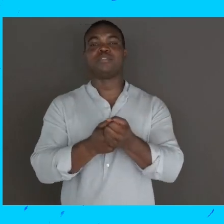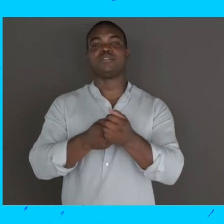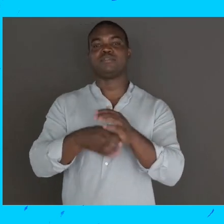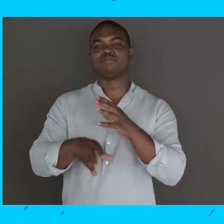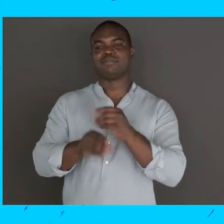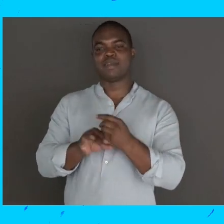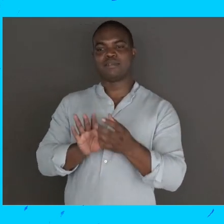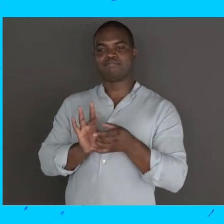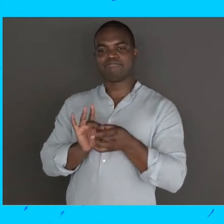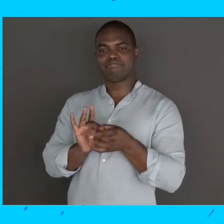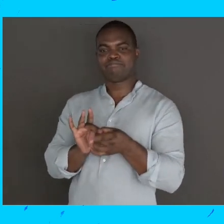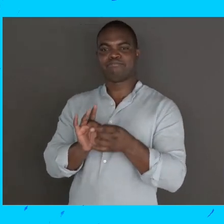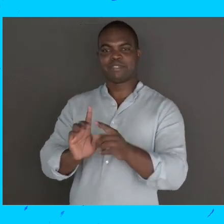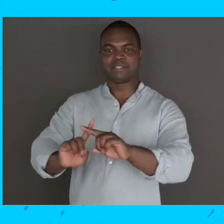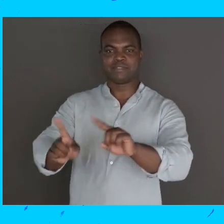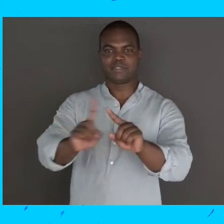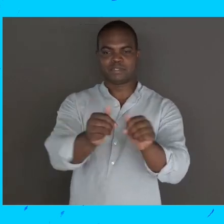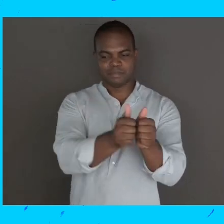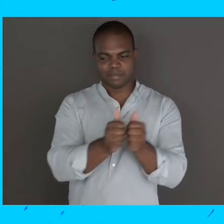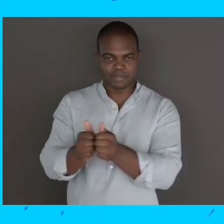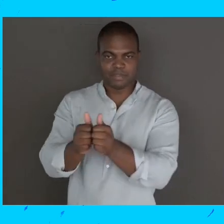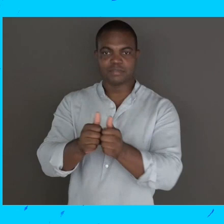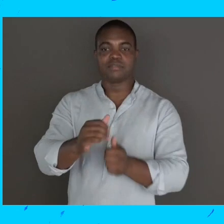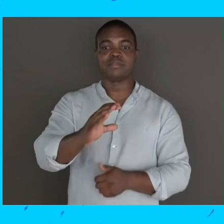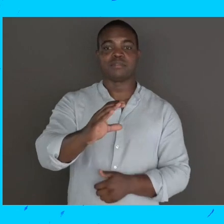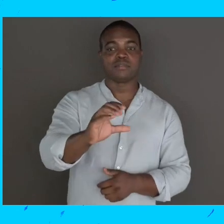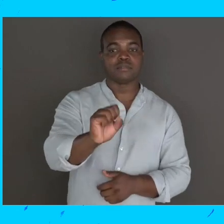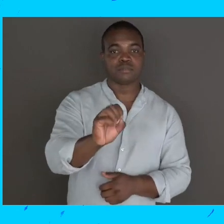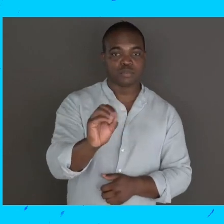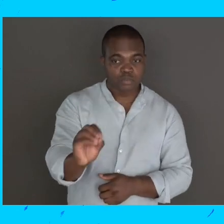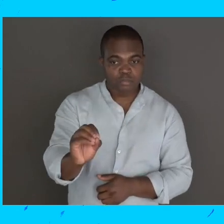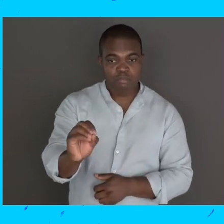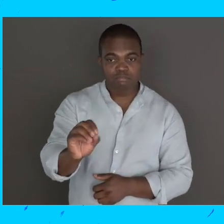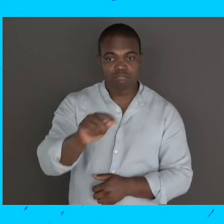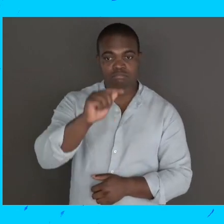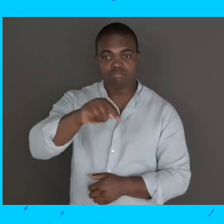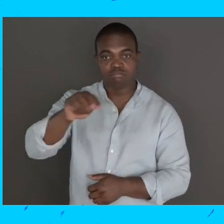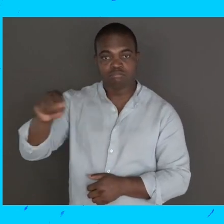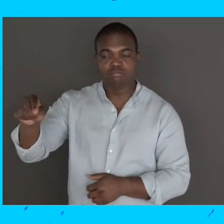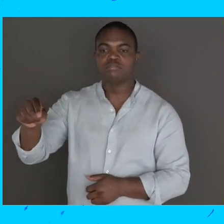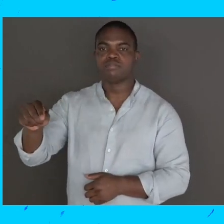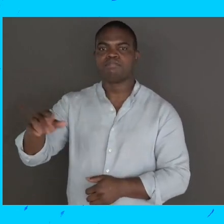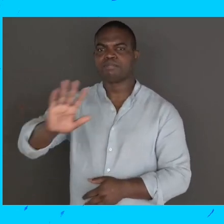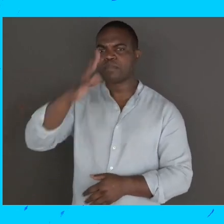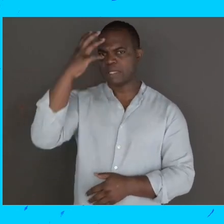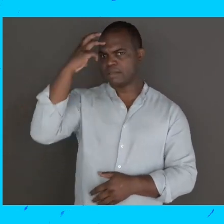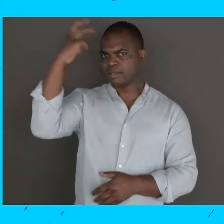de salvación de la humanidad y del planeta.